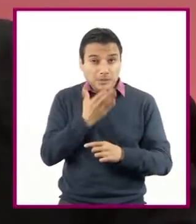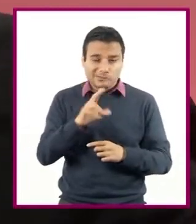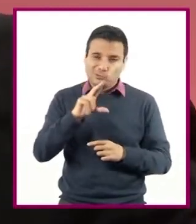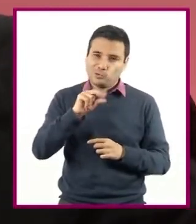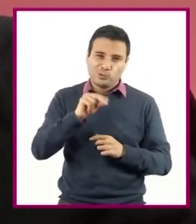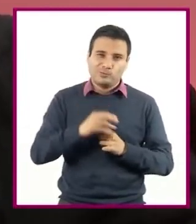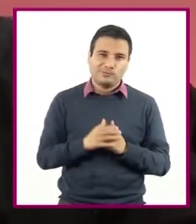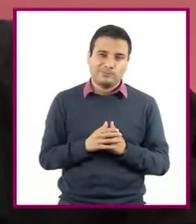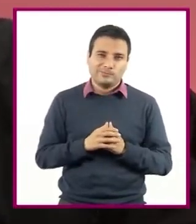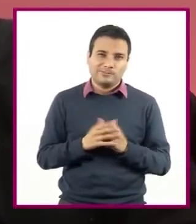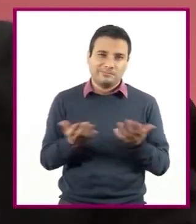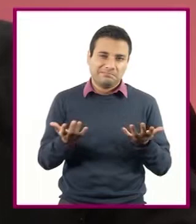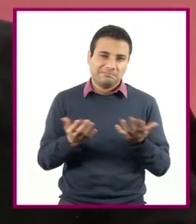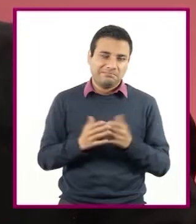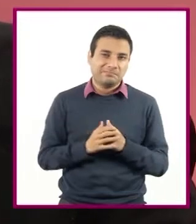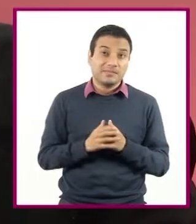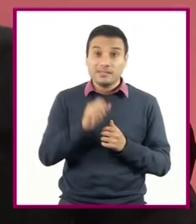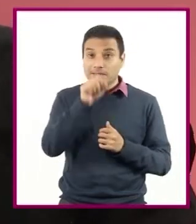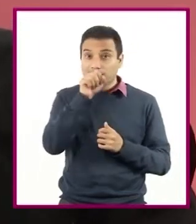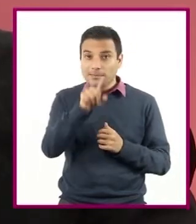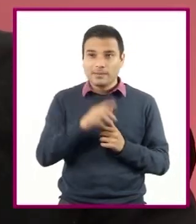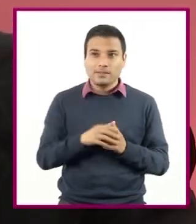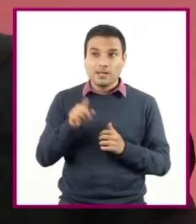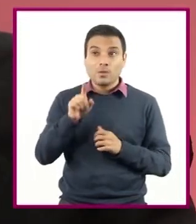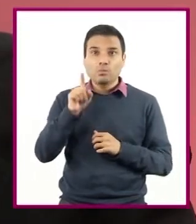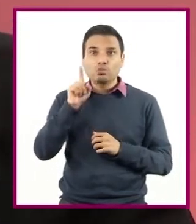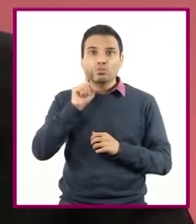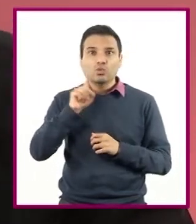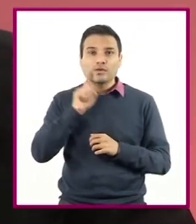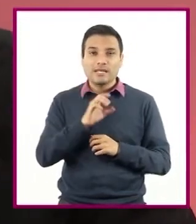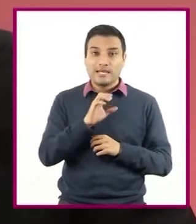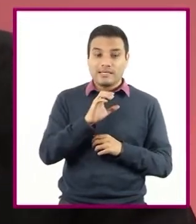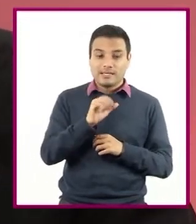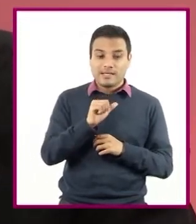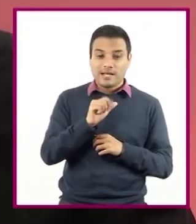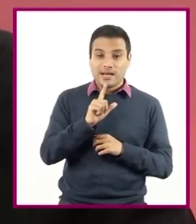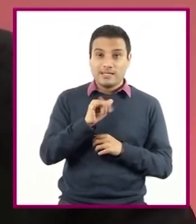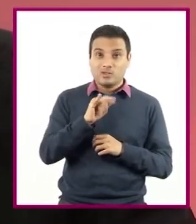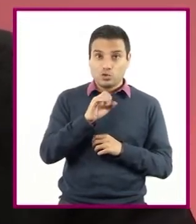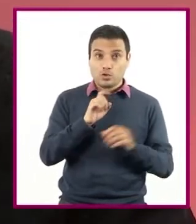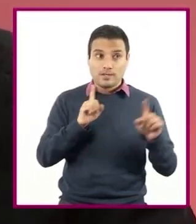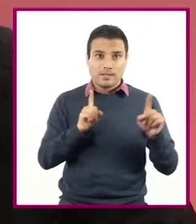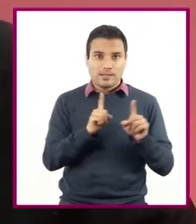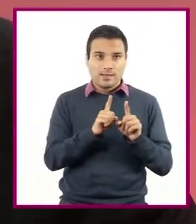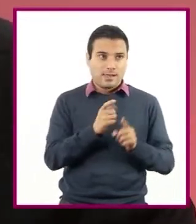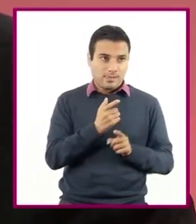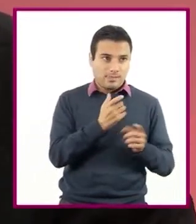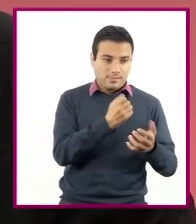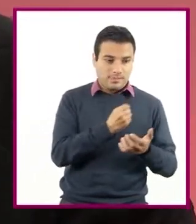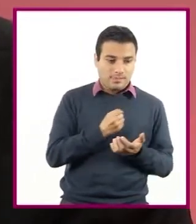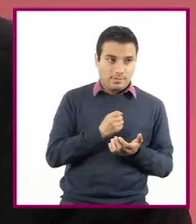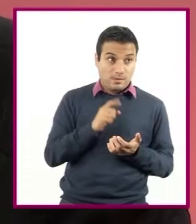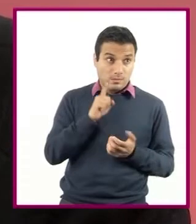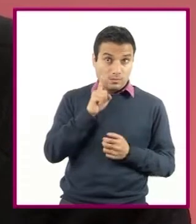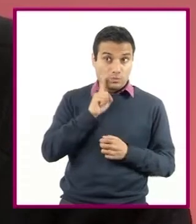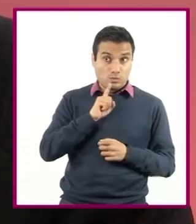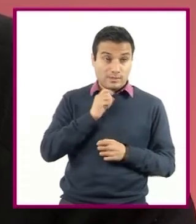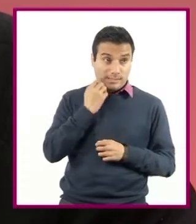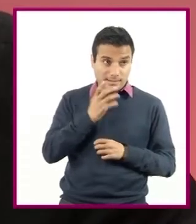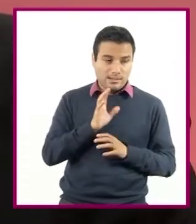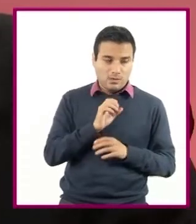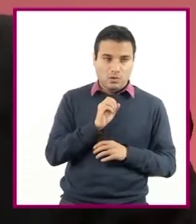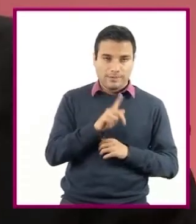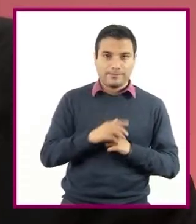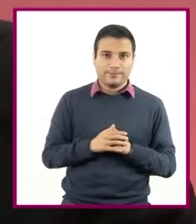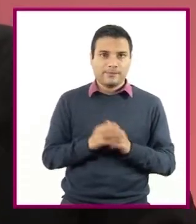imaginar, y a pesar de que ella le cobró a Calisto muy buen dinero por propiciar su encuentro con Malibea, en la actualidad utilizamos